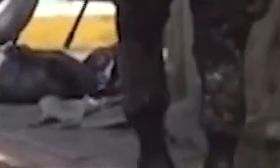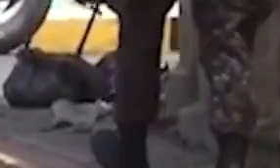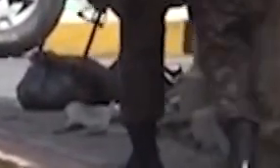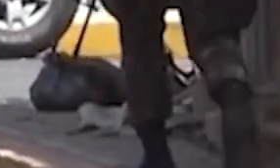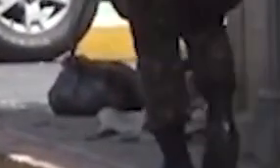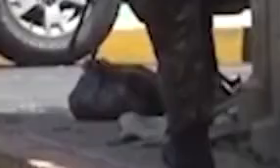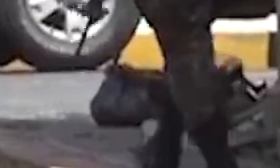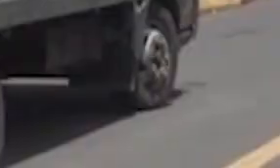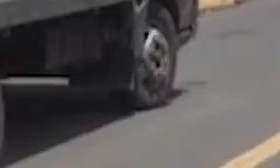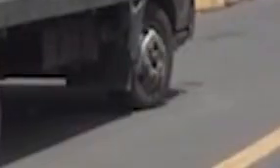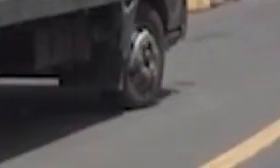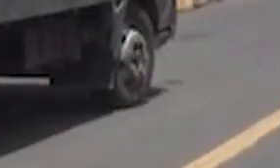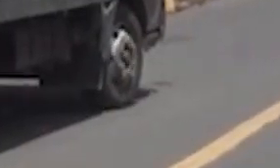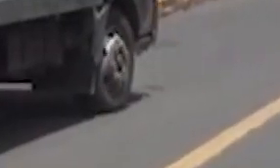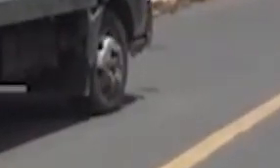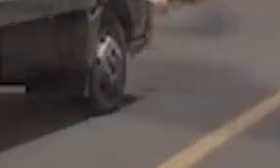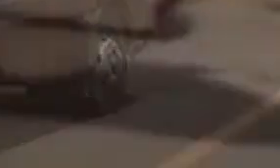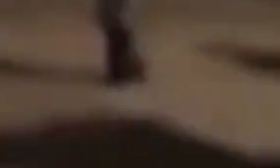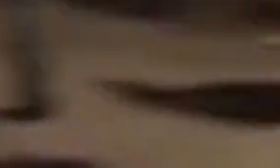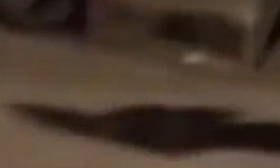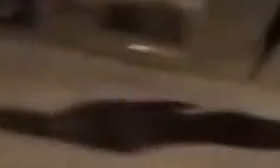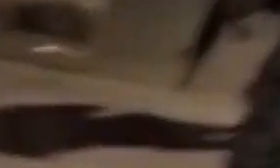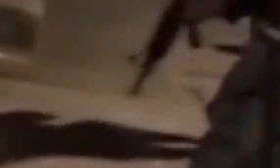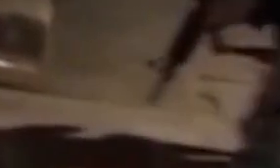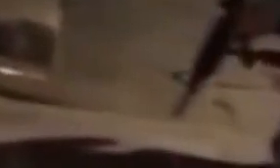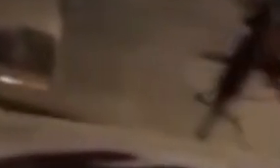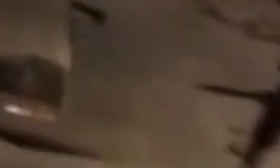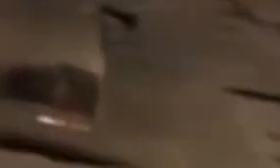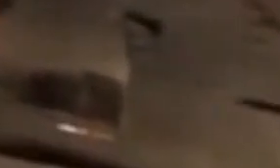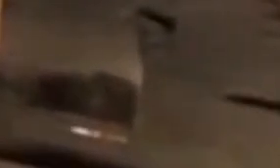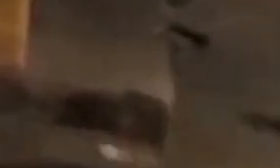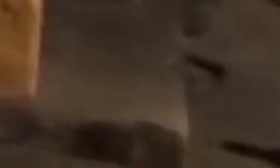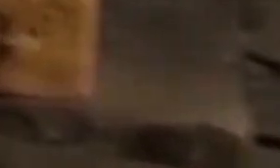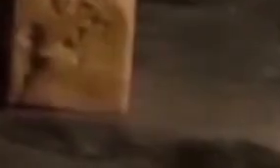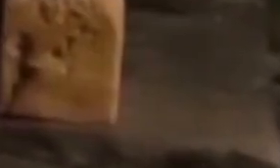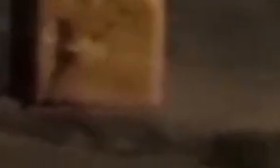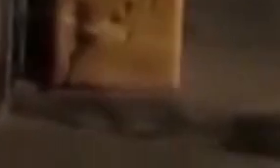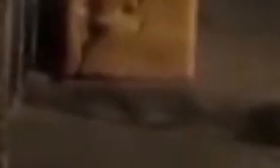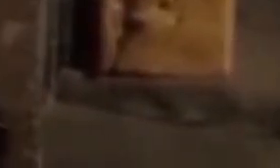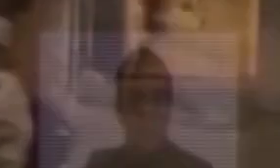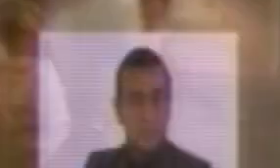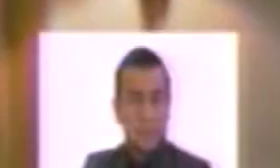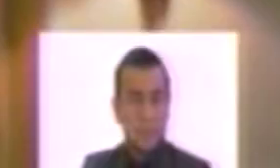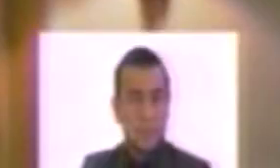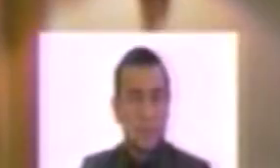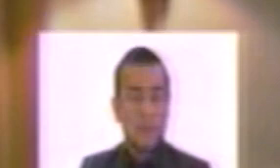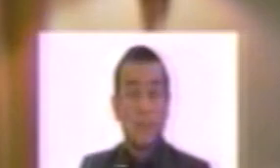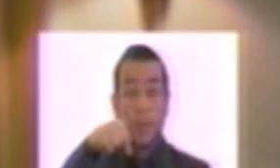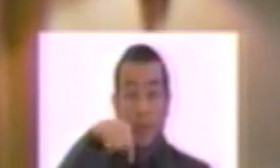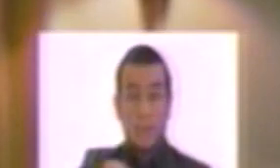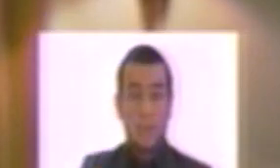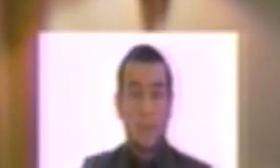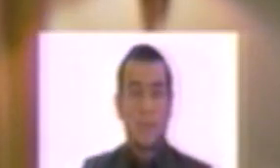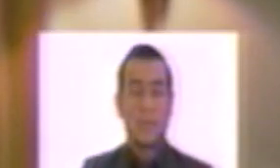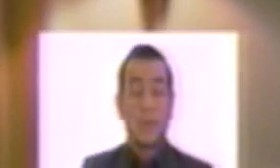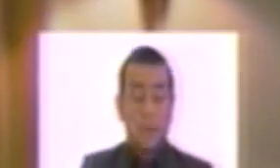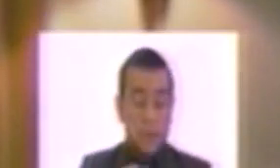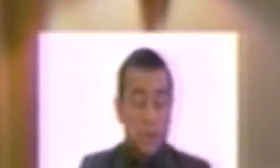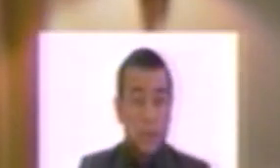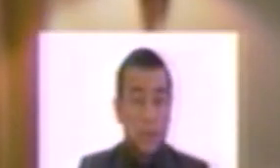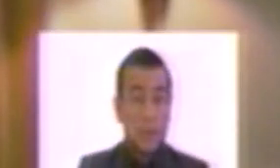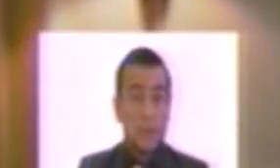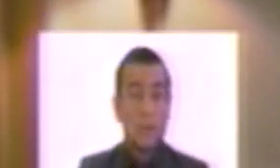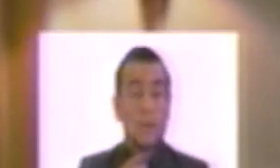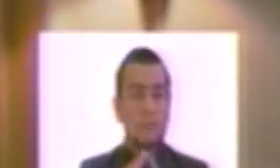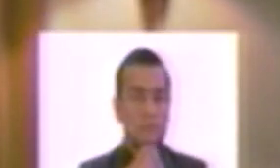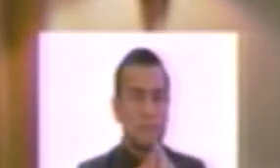100 días de gestión, pues se ha alcanzado notable reducción en la tasa de homicidios. Hasta este día, con el Plan Control